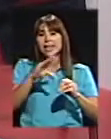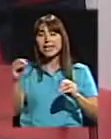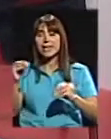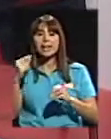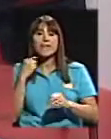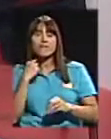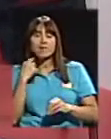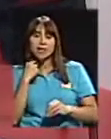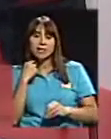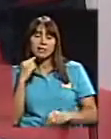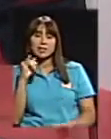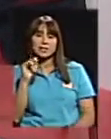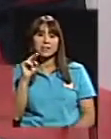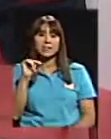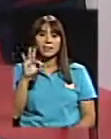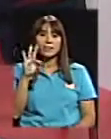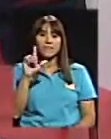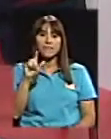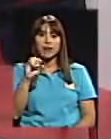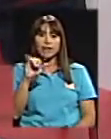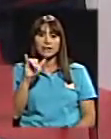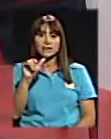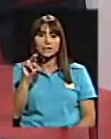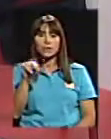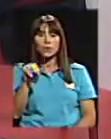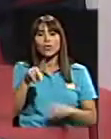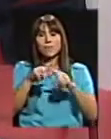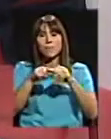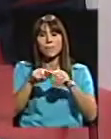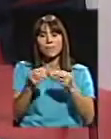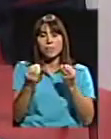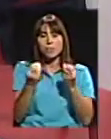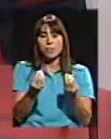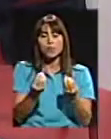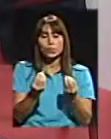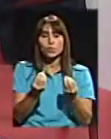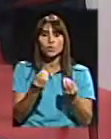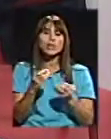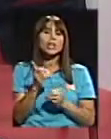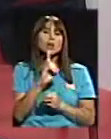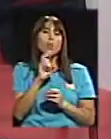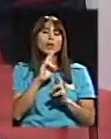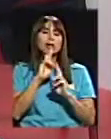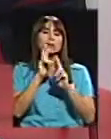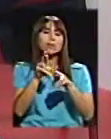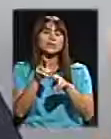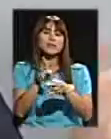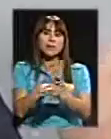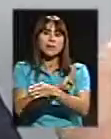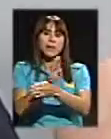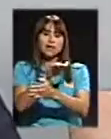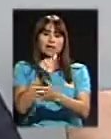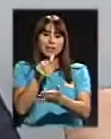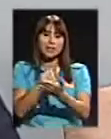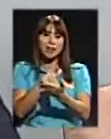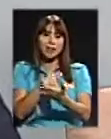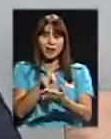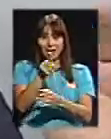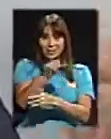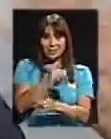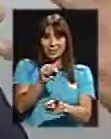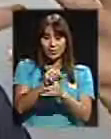a depender mucho de la respuesta del Banco Central a ese influjo que ya se